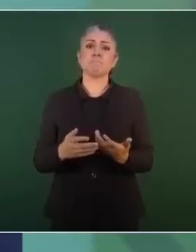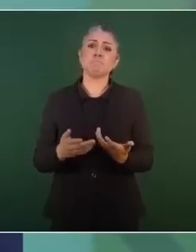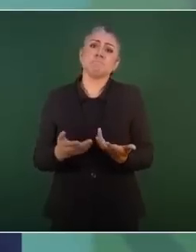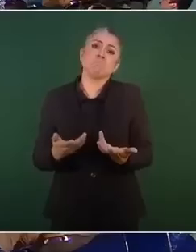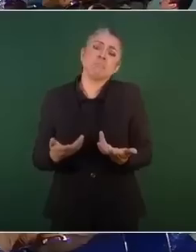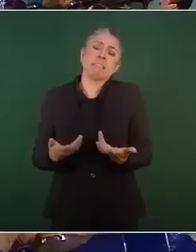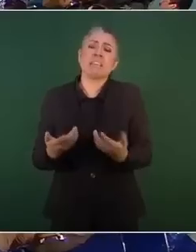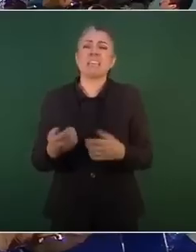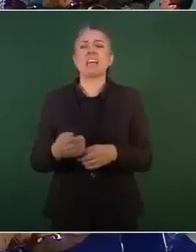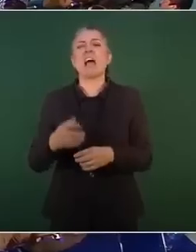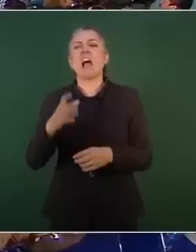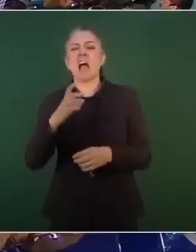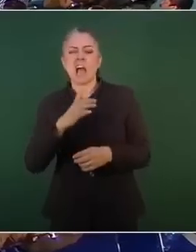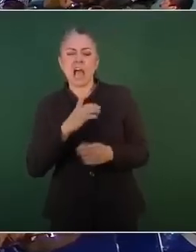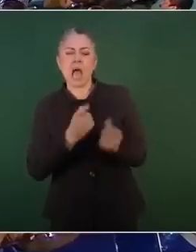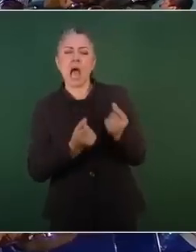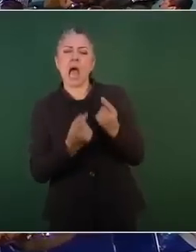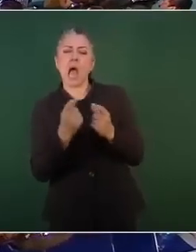hay minorías